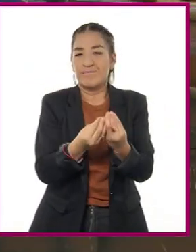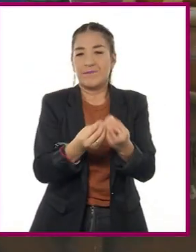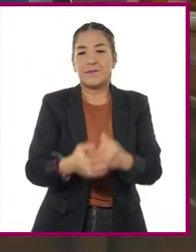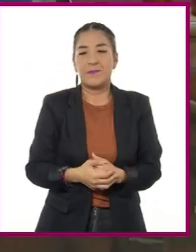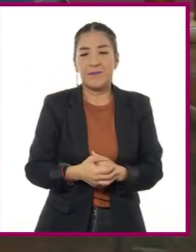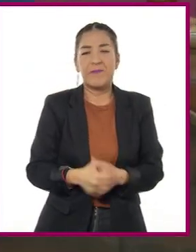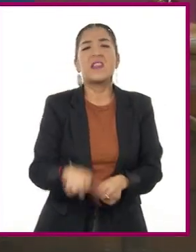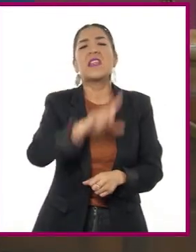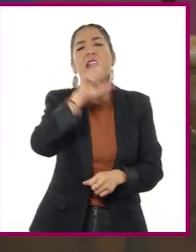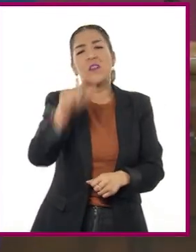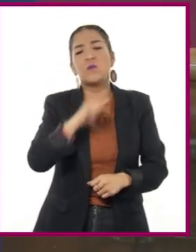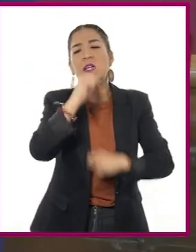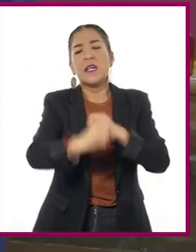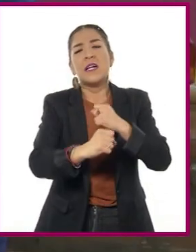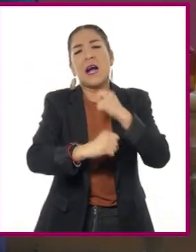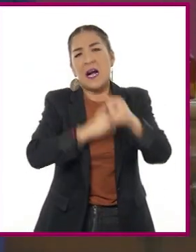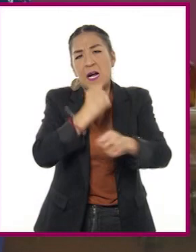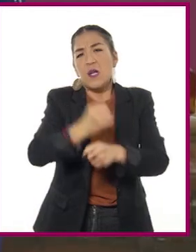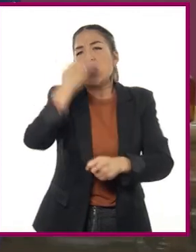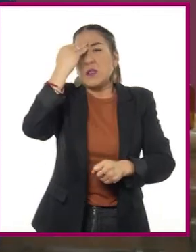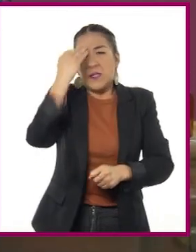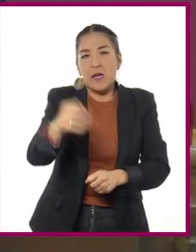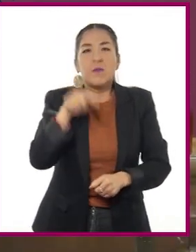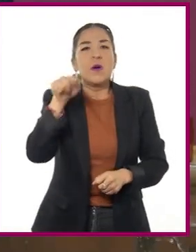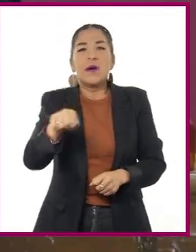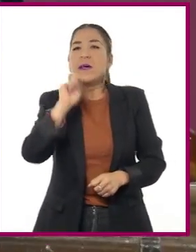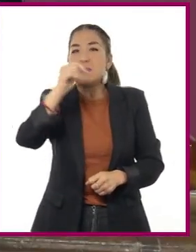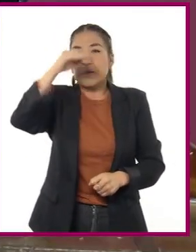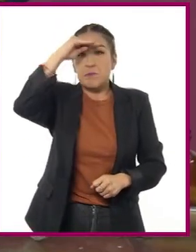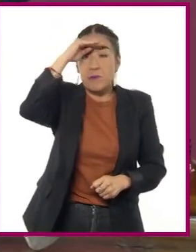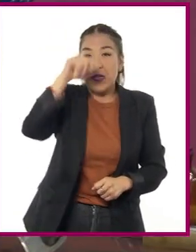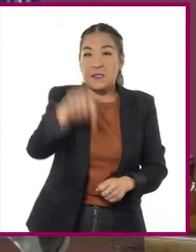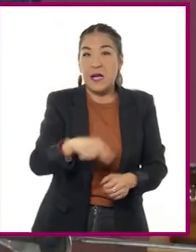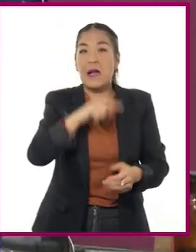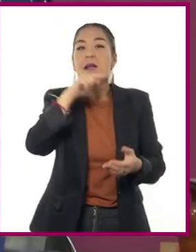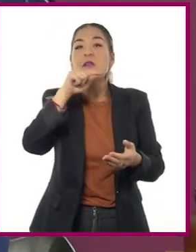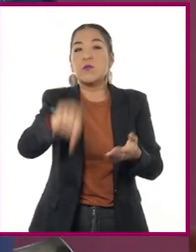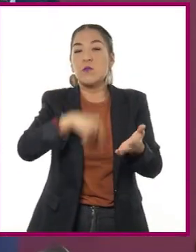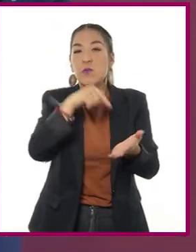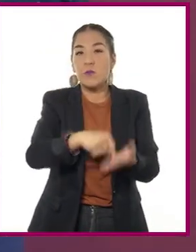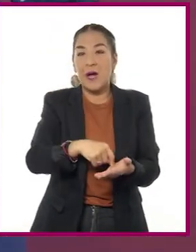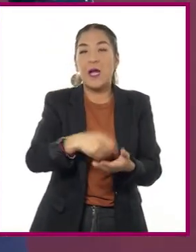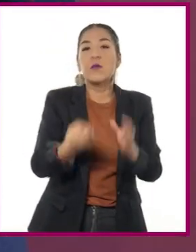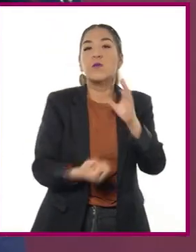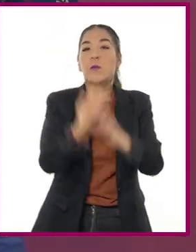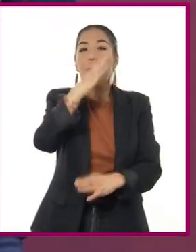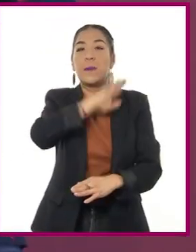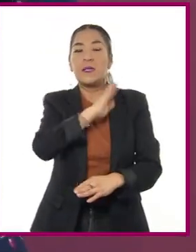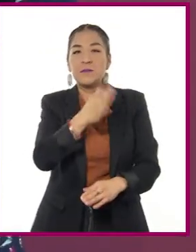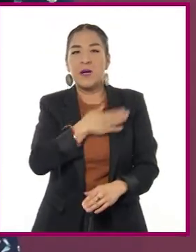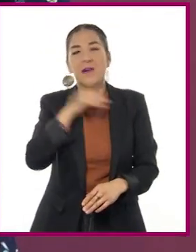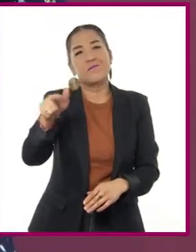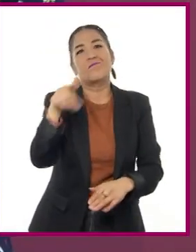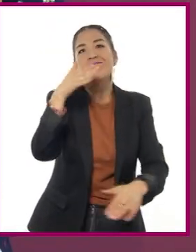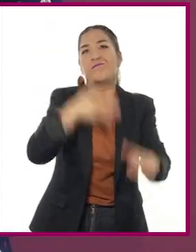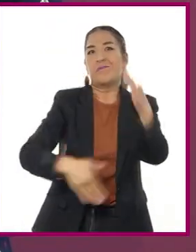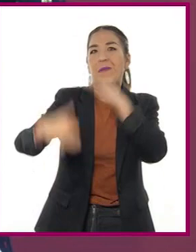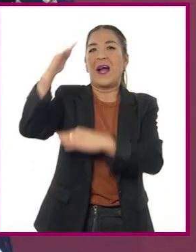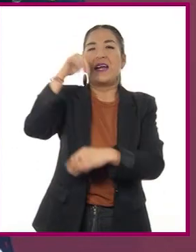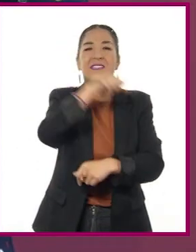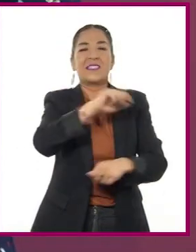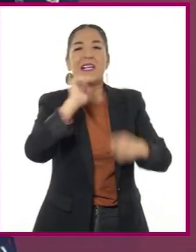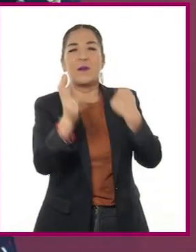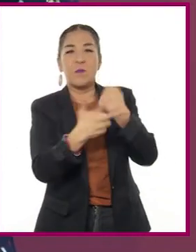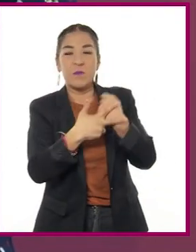Durante algún tiempo se consideró que el pensamiento creado en la Nueva España era inferior al europeo.